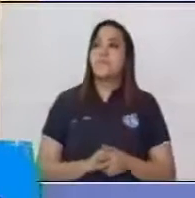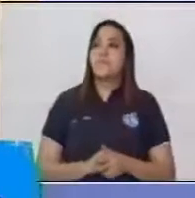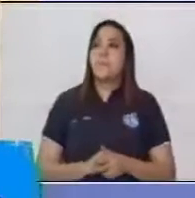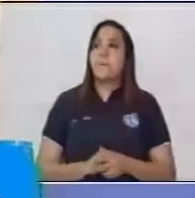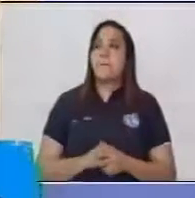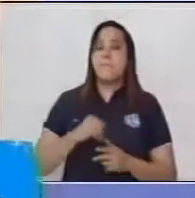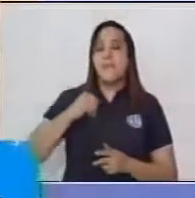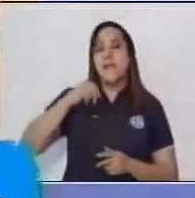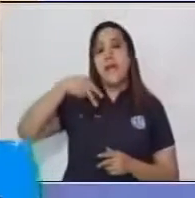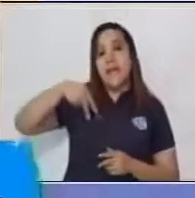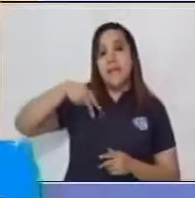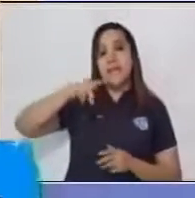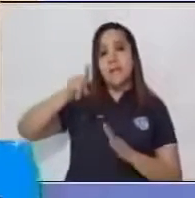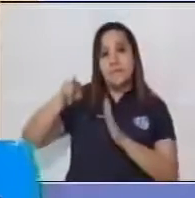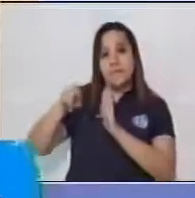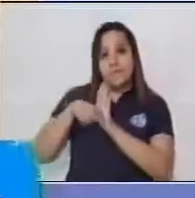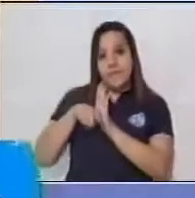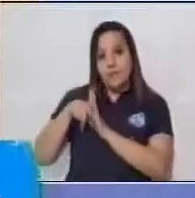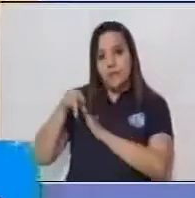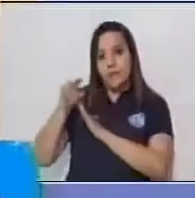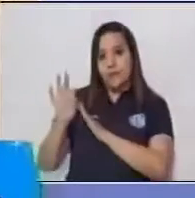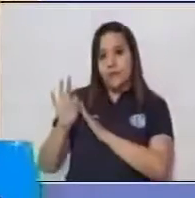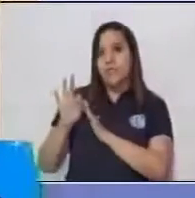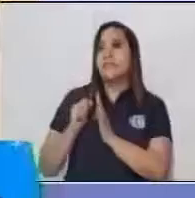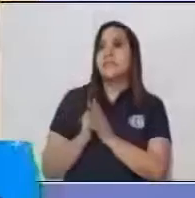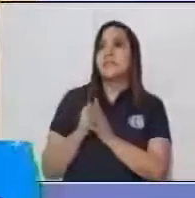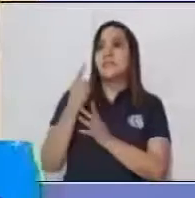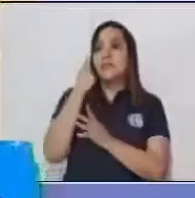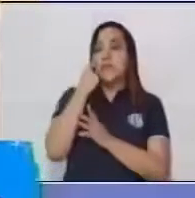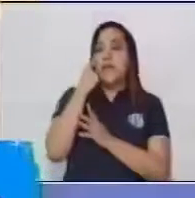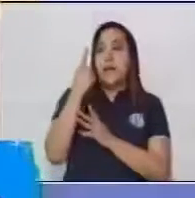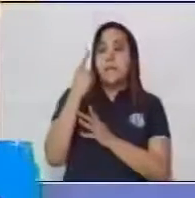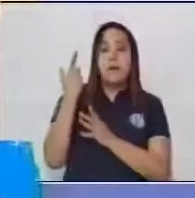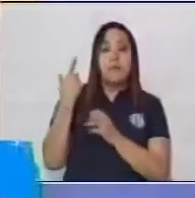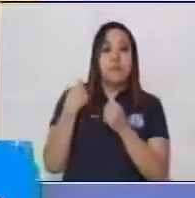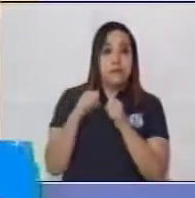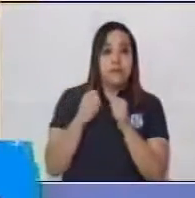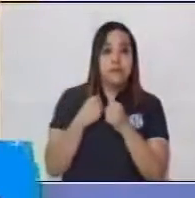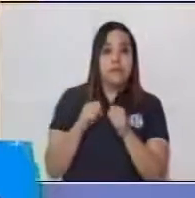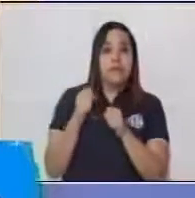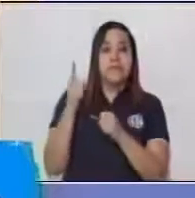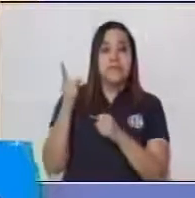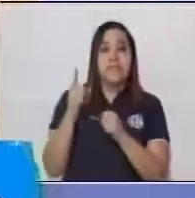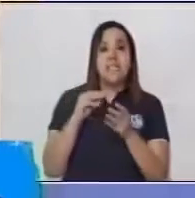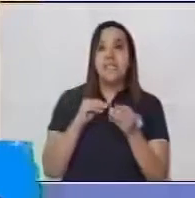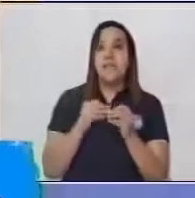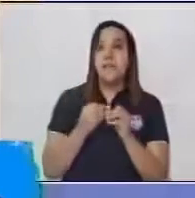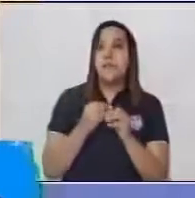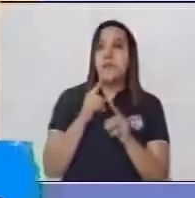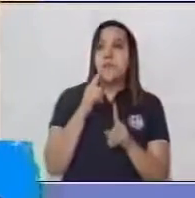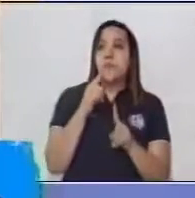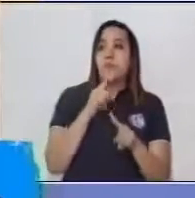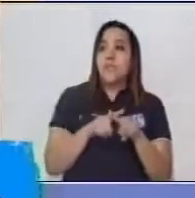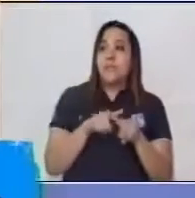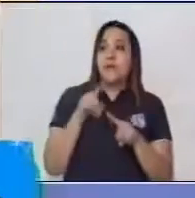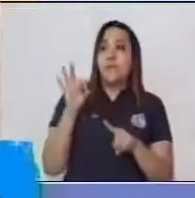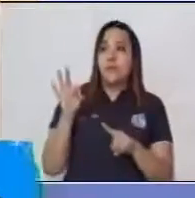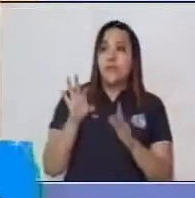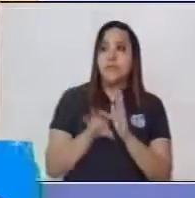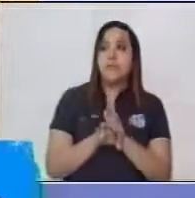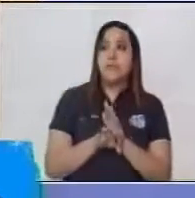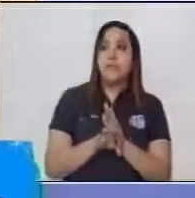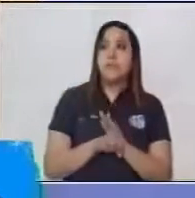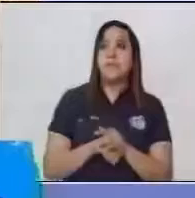Ahora, vamos a operar este binomio que se va a multiplicar por 3 y entonces nos va a quedar 3 por